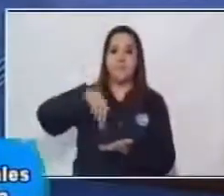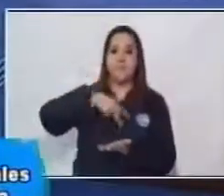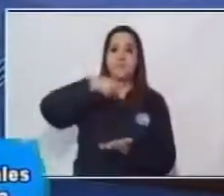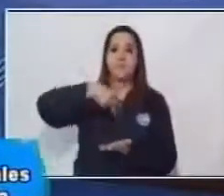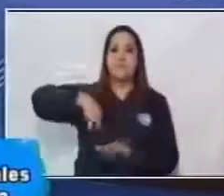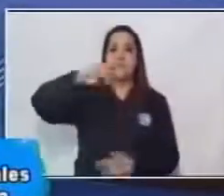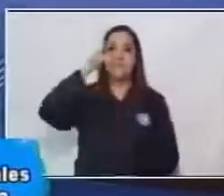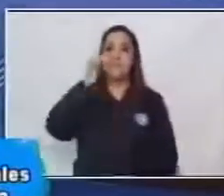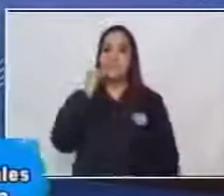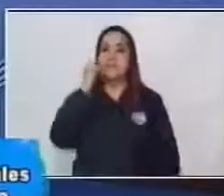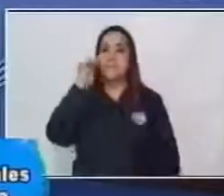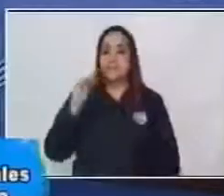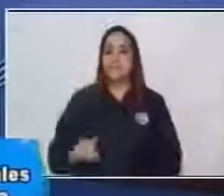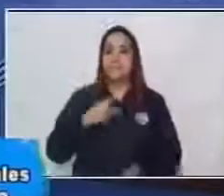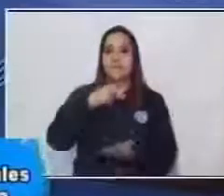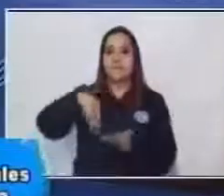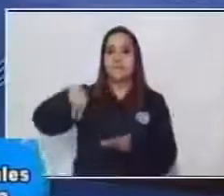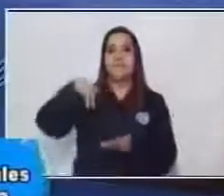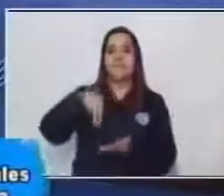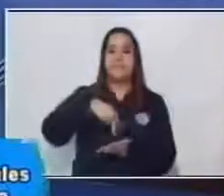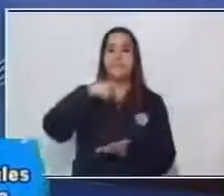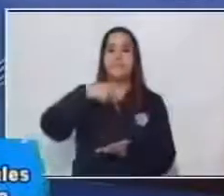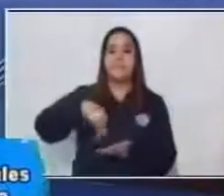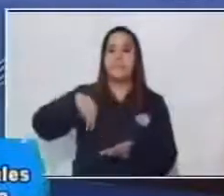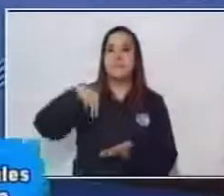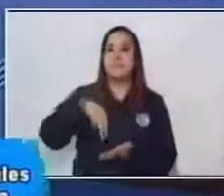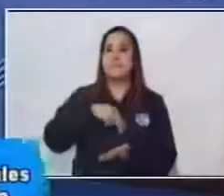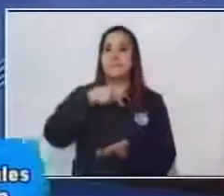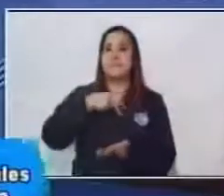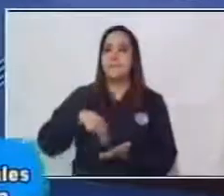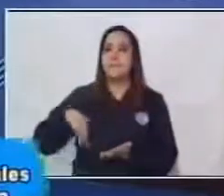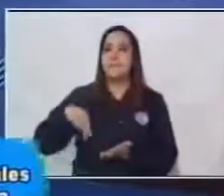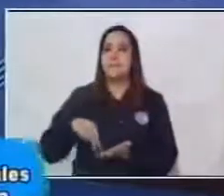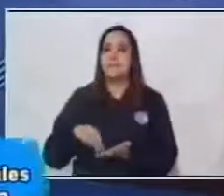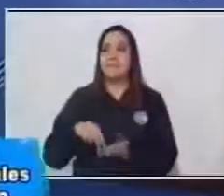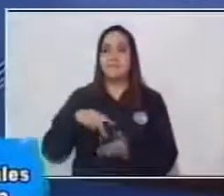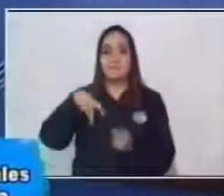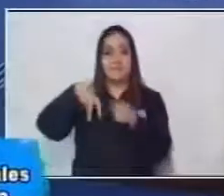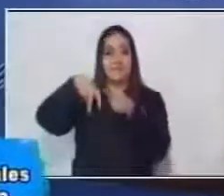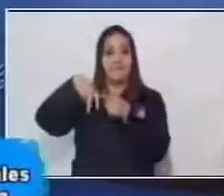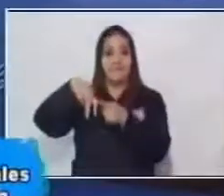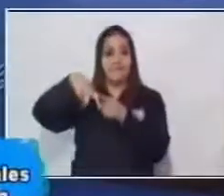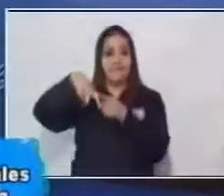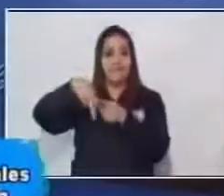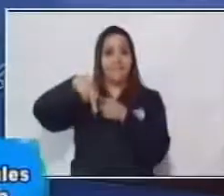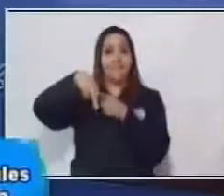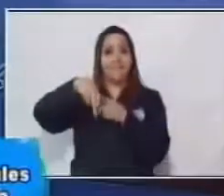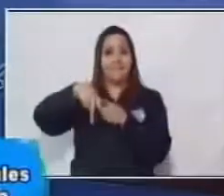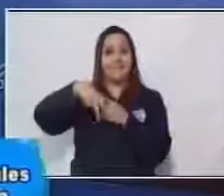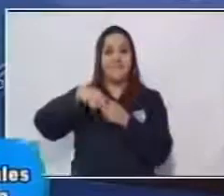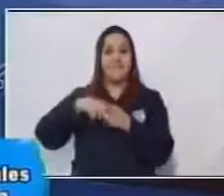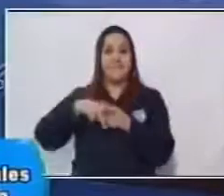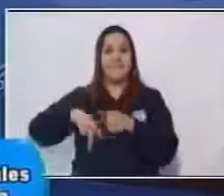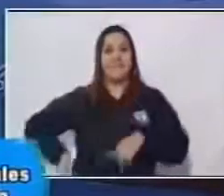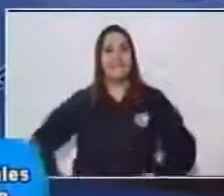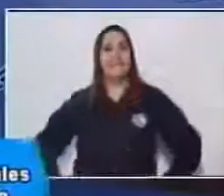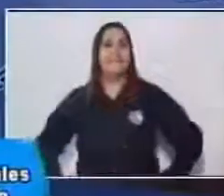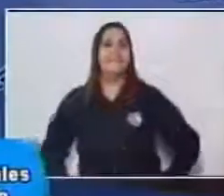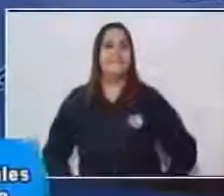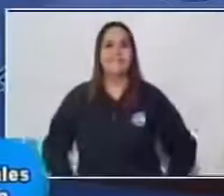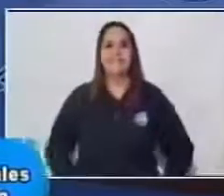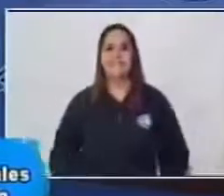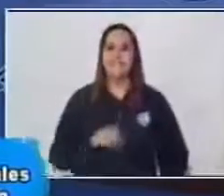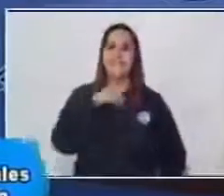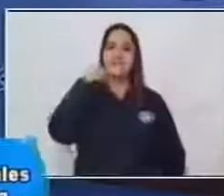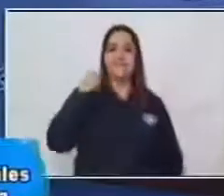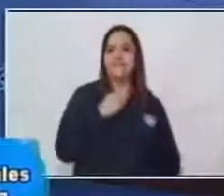baila, baila, el marinero baila, baila con la rodilla, con la rodilla, rodilla, rodilla, con la cola,